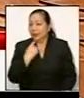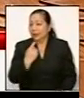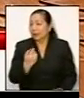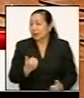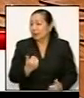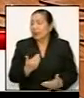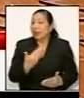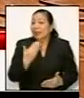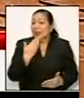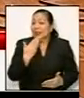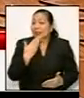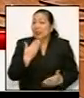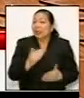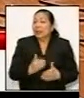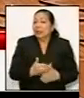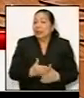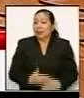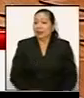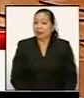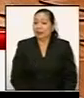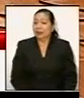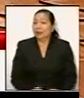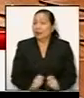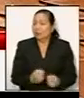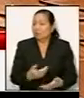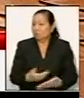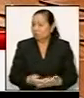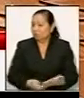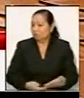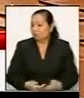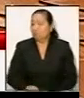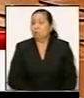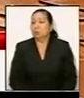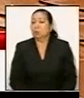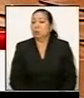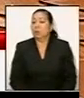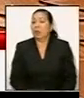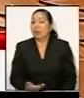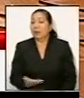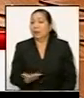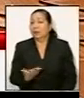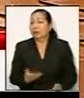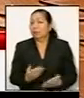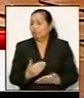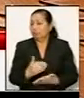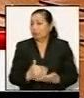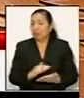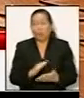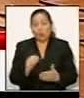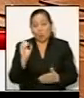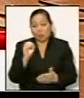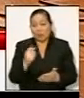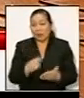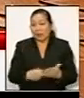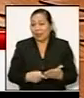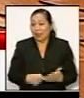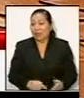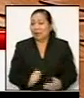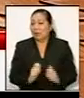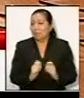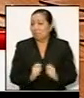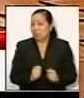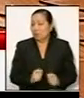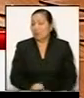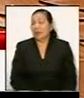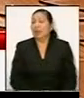bueno de quienes de quienes han participado quienes han en día de documentos hay seguramente registro de todas las opiniones que se dice que llegaron vía